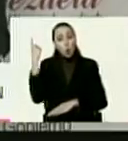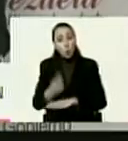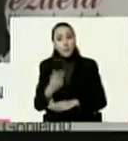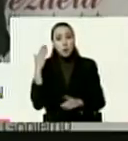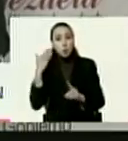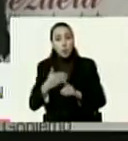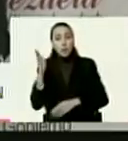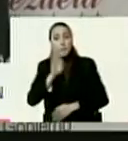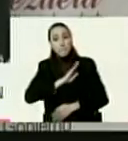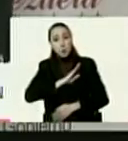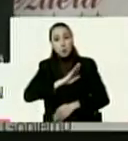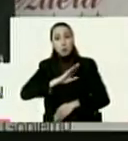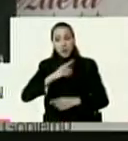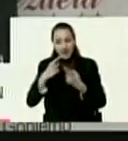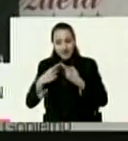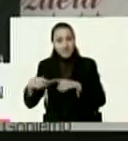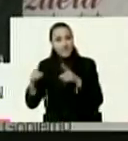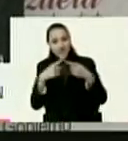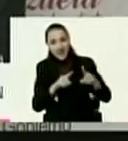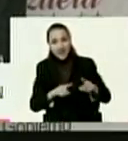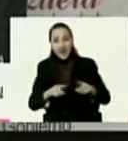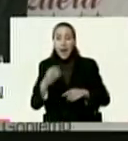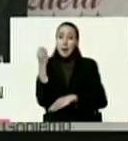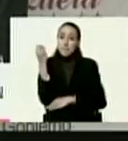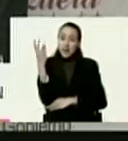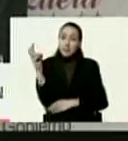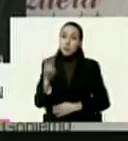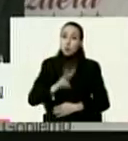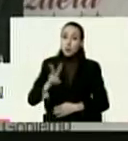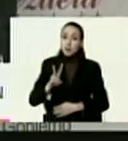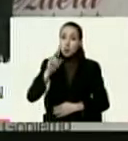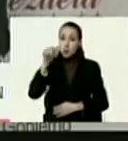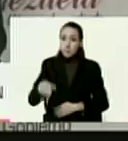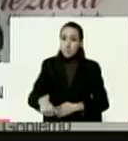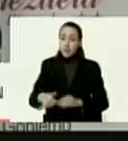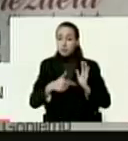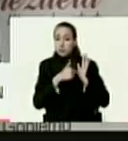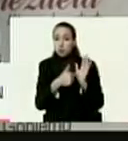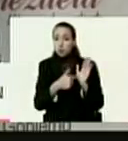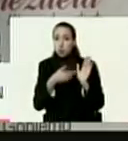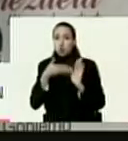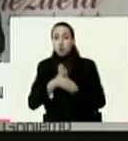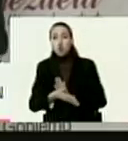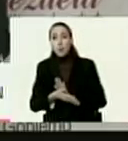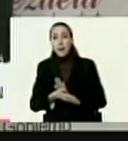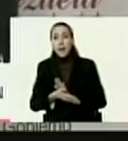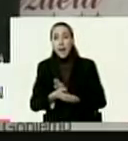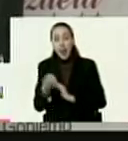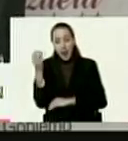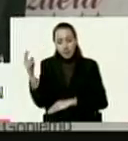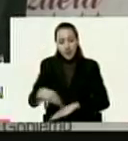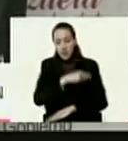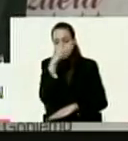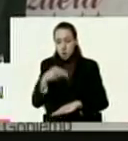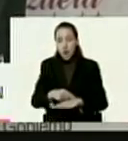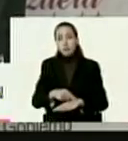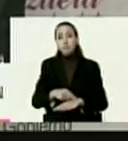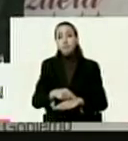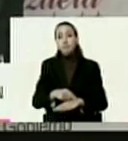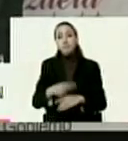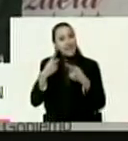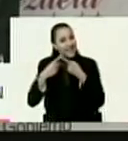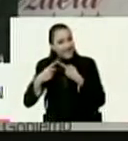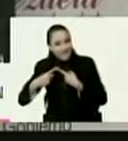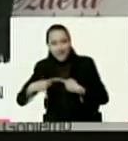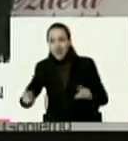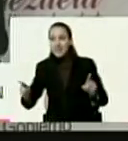cosas completamente diferentes. Una cosa es el Parlamento venezolano, que está representado en la Asamblea Nacional, y otra cosa muy distinta es